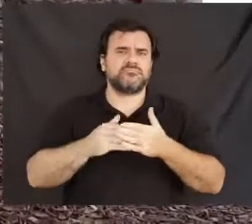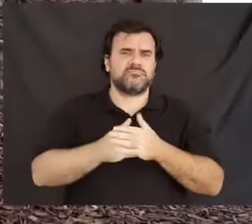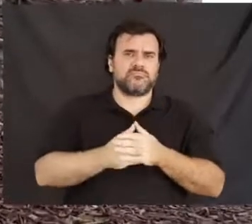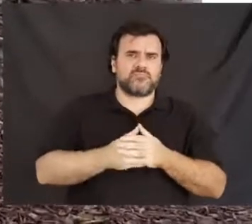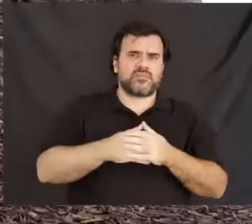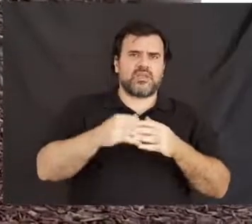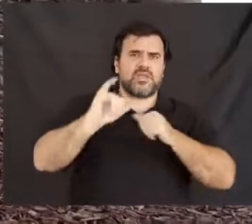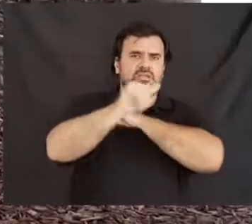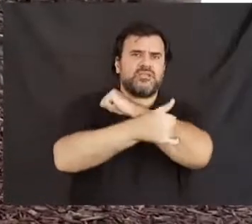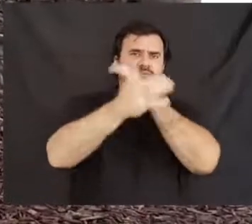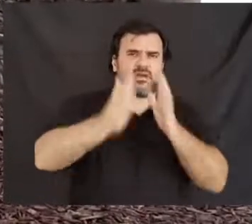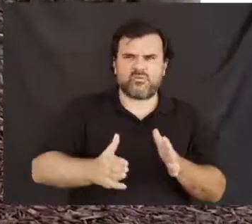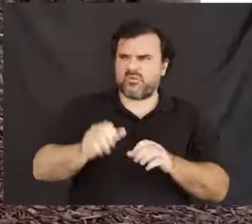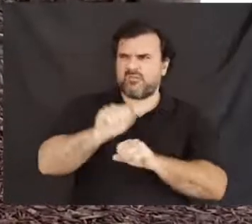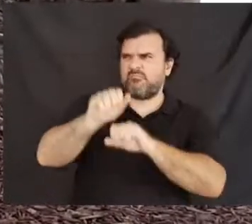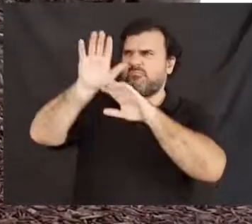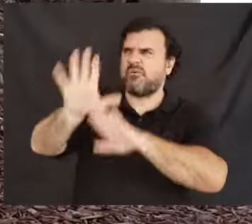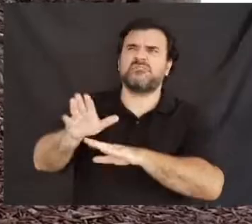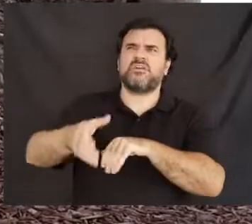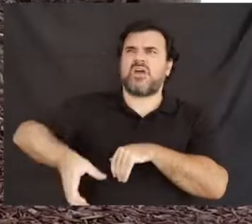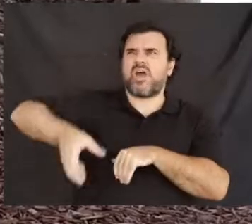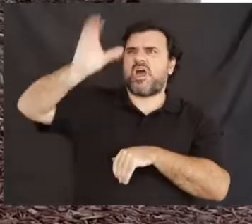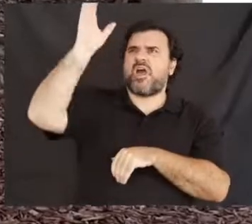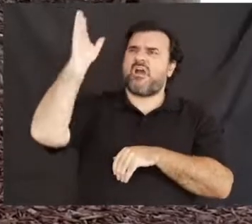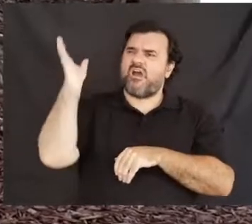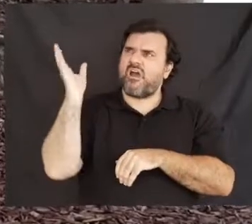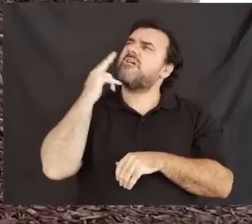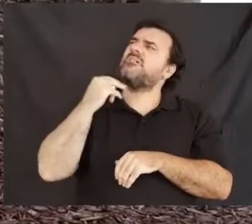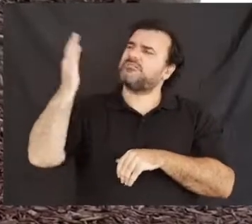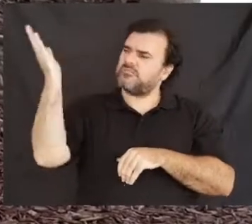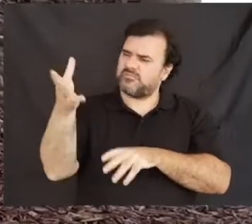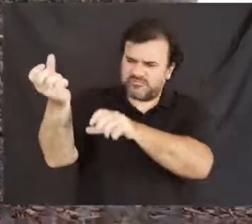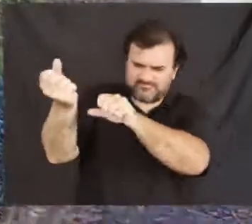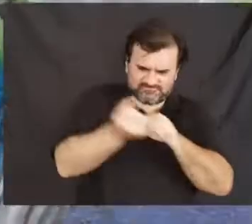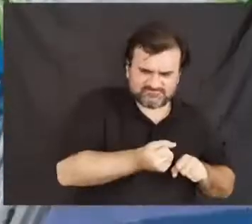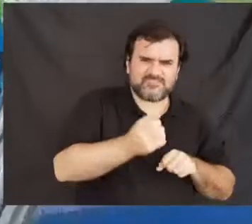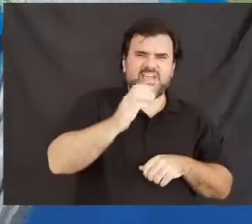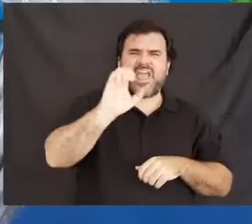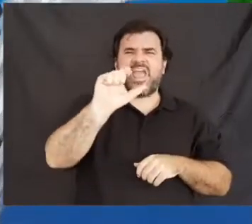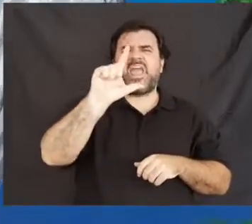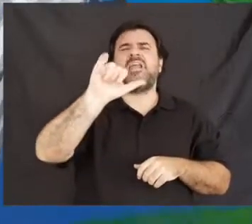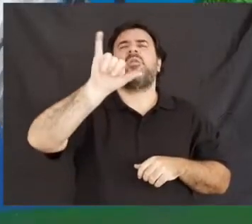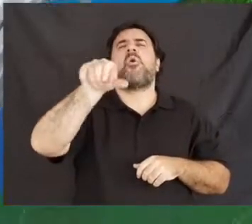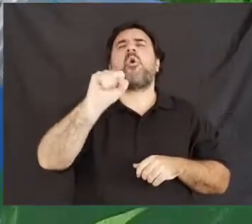El jíbaro, el monte, la caña, el arao, el hosco.